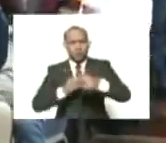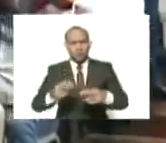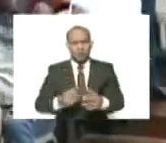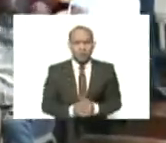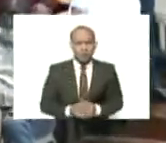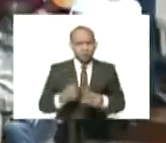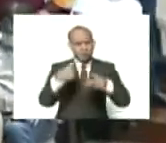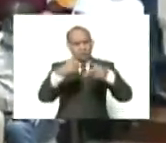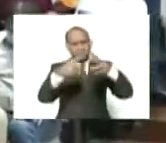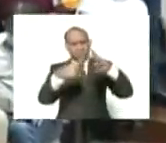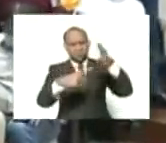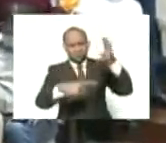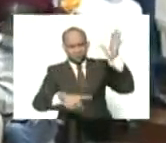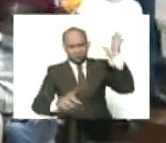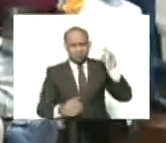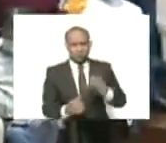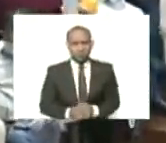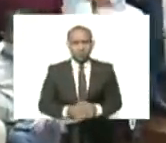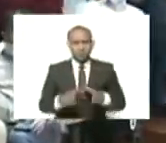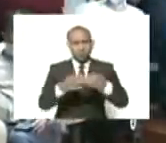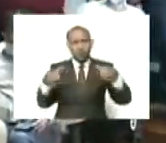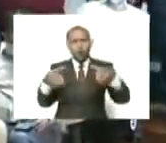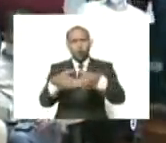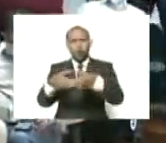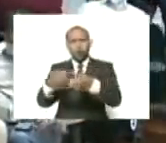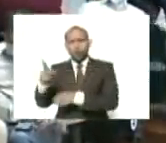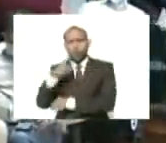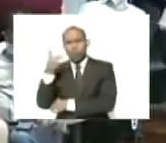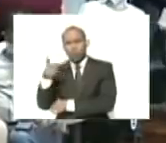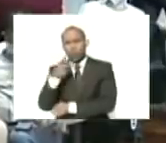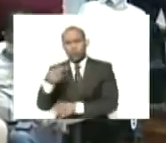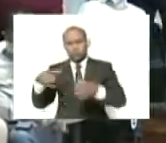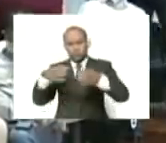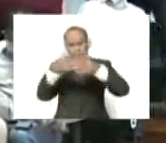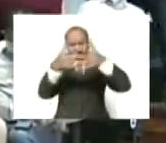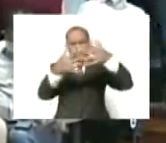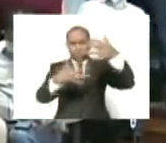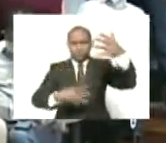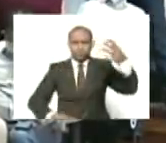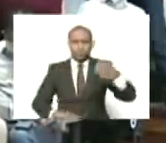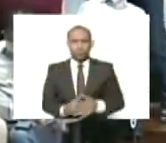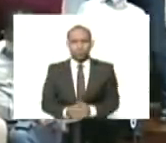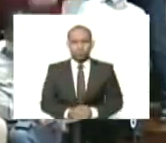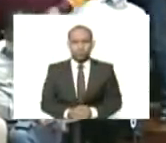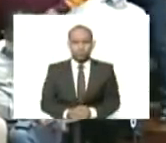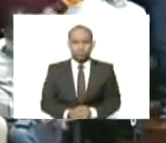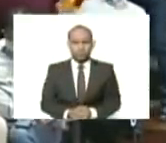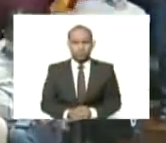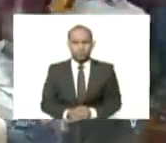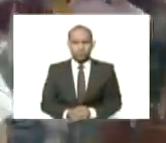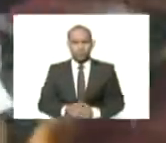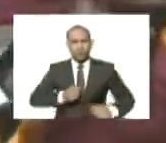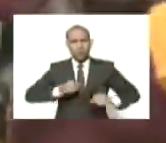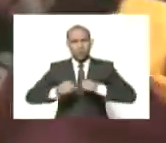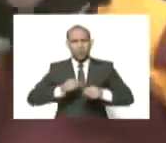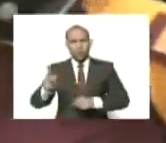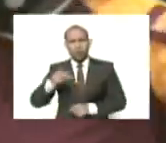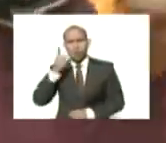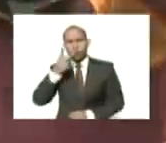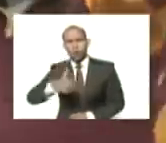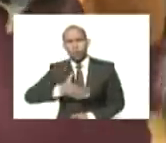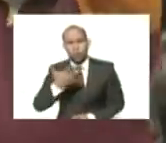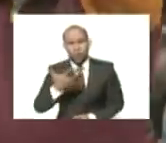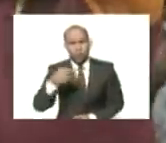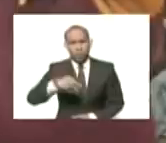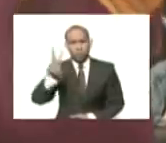Tupamaro, a Alianza para el Cambio, al movimiento político Podemos